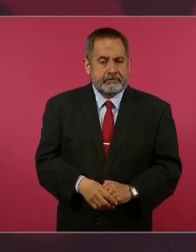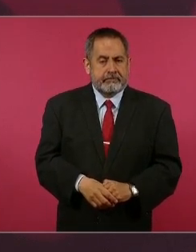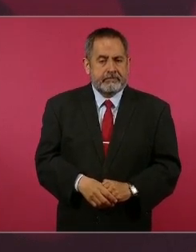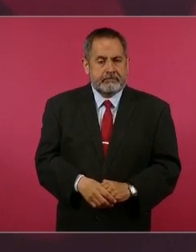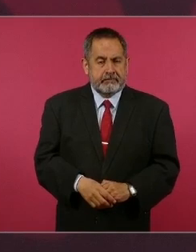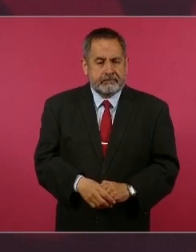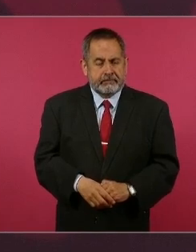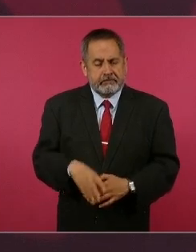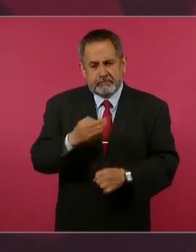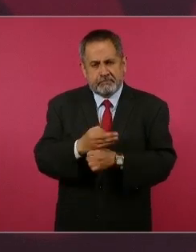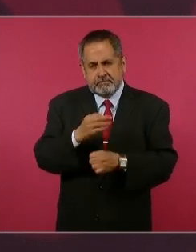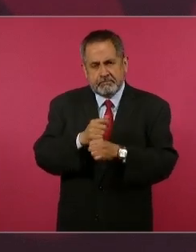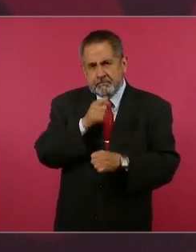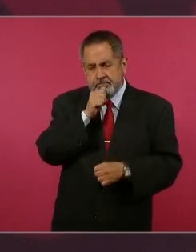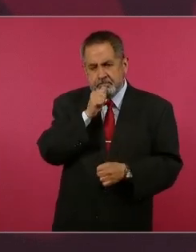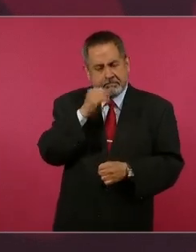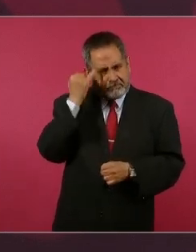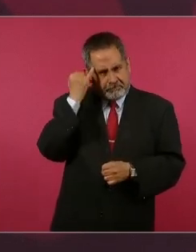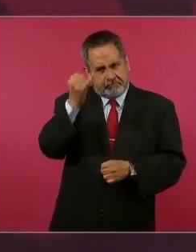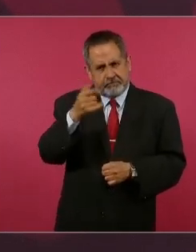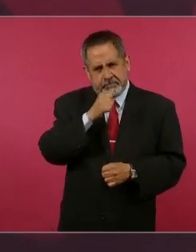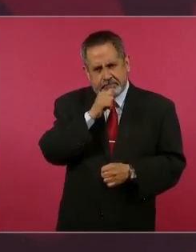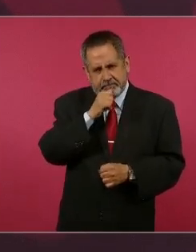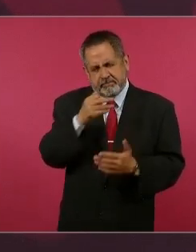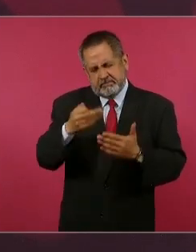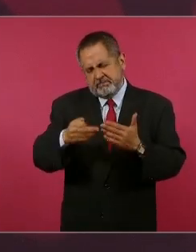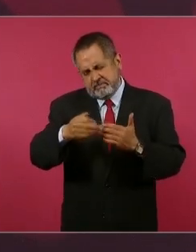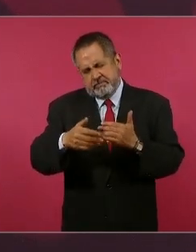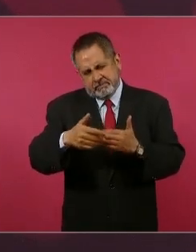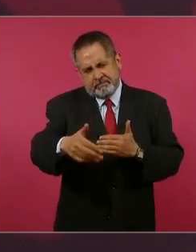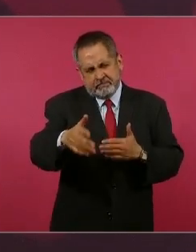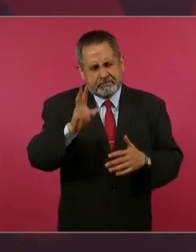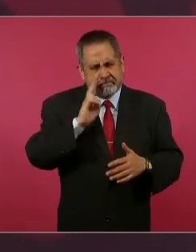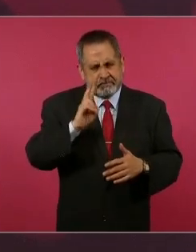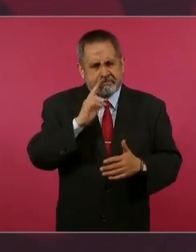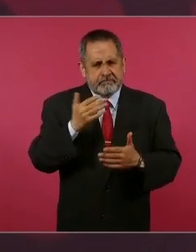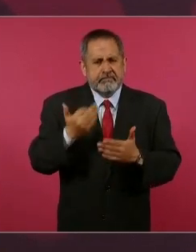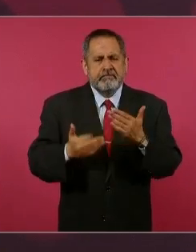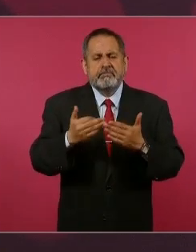ese planteamiento, porque falta, ¿no? Lo de